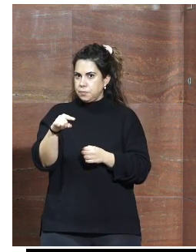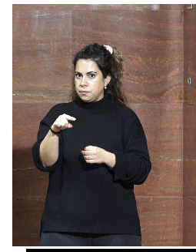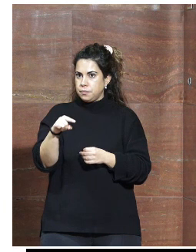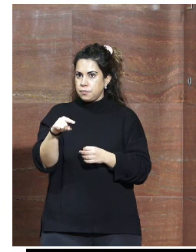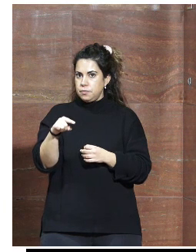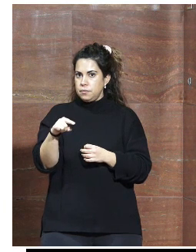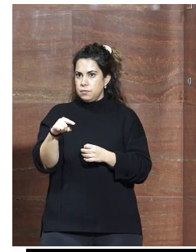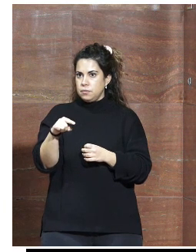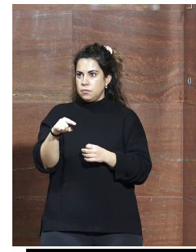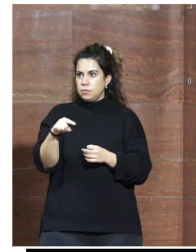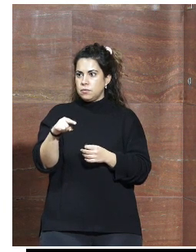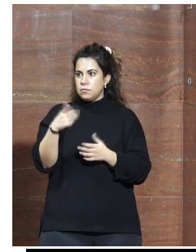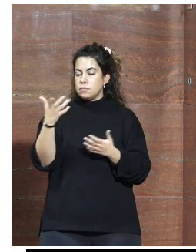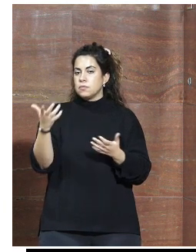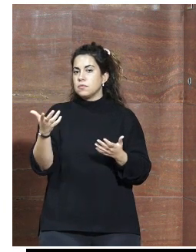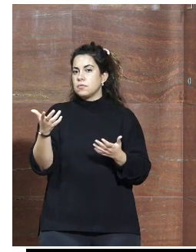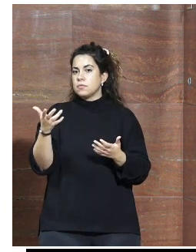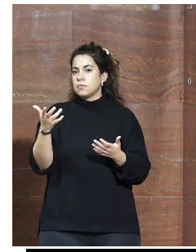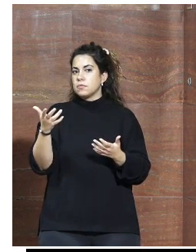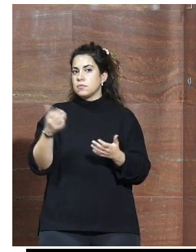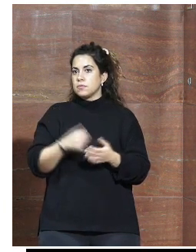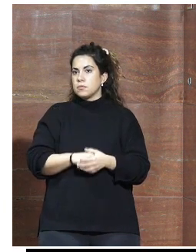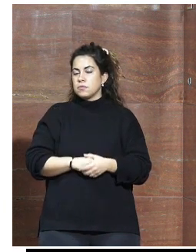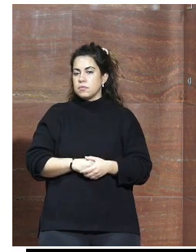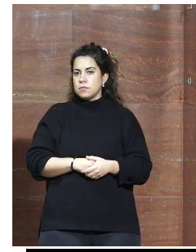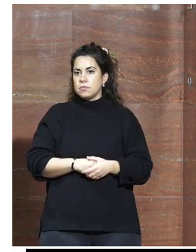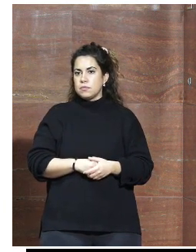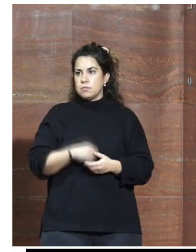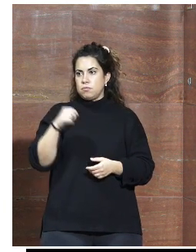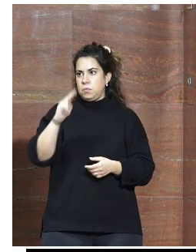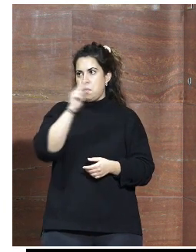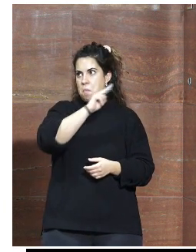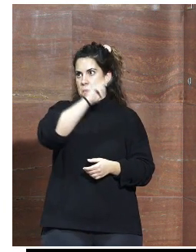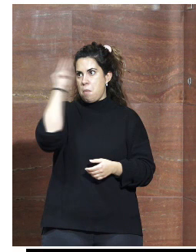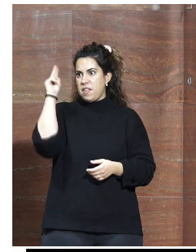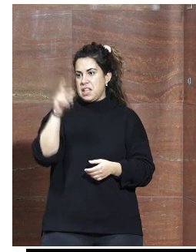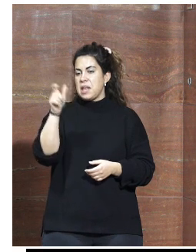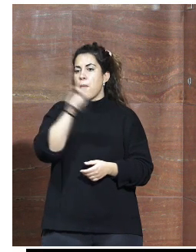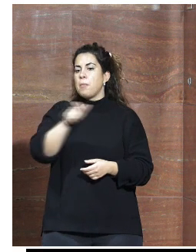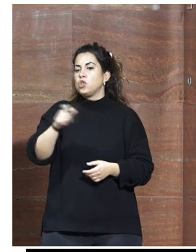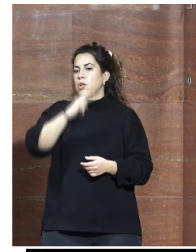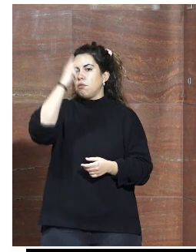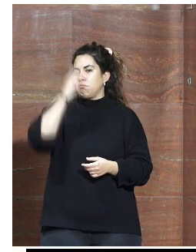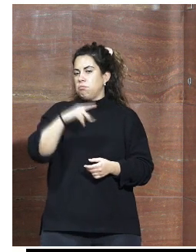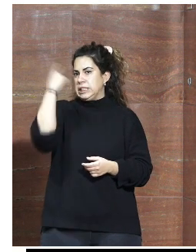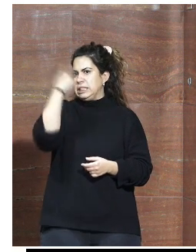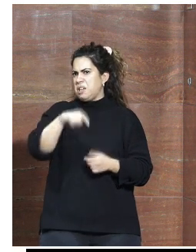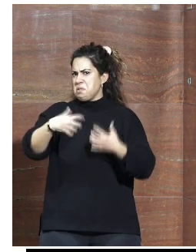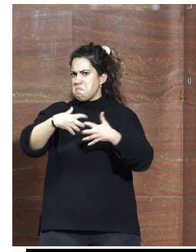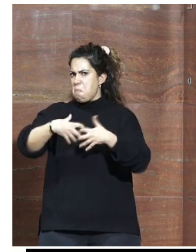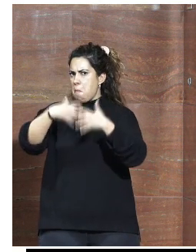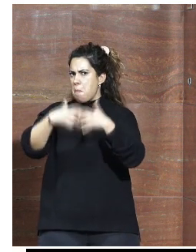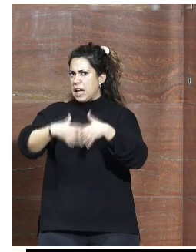no, eso por lo menos en Madrid las personas que no ven saben que en todas las máquinas de